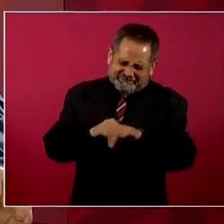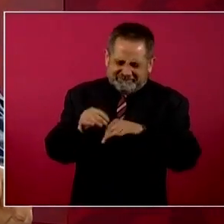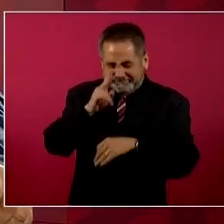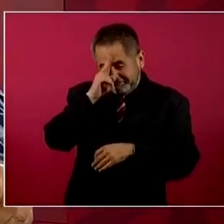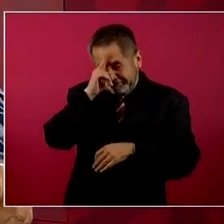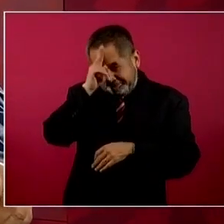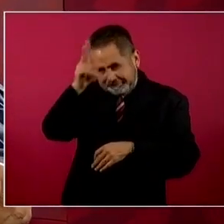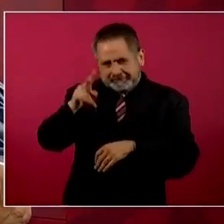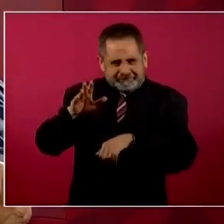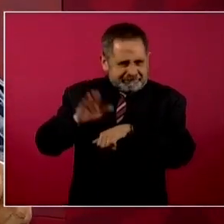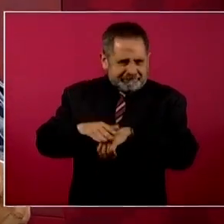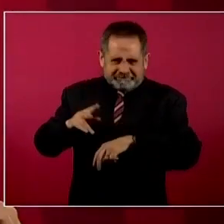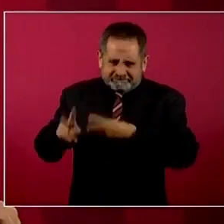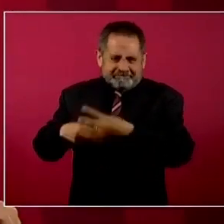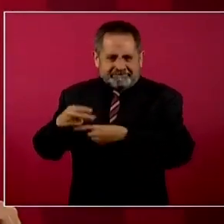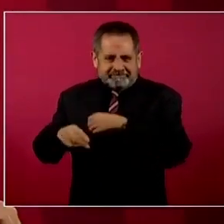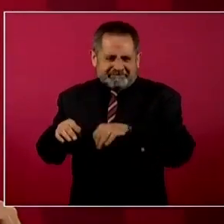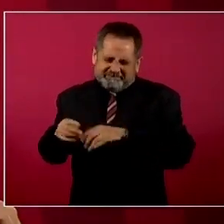y